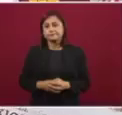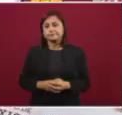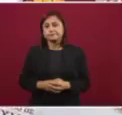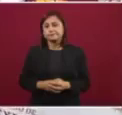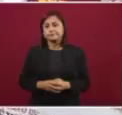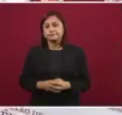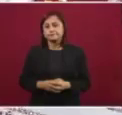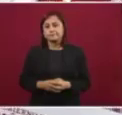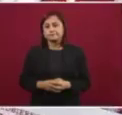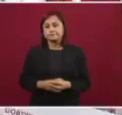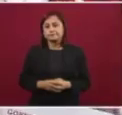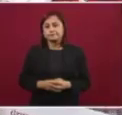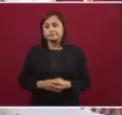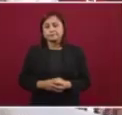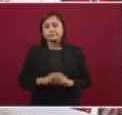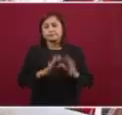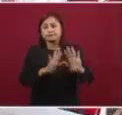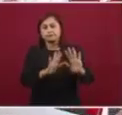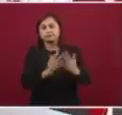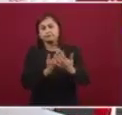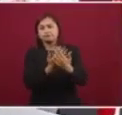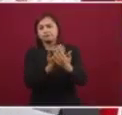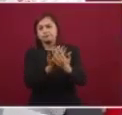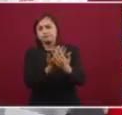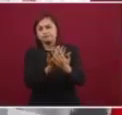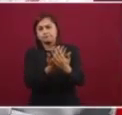A ver, de acuerdo